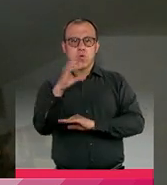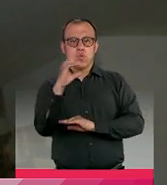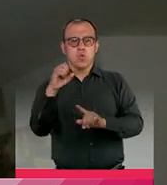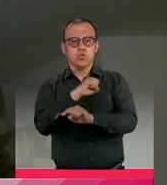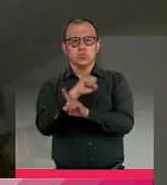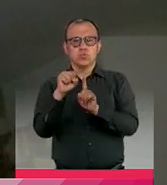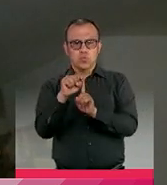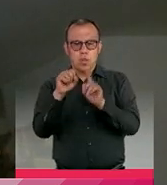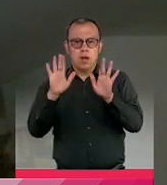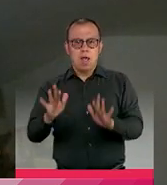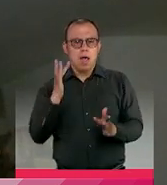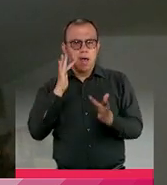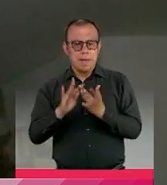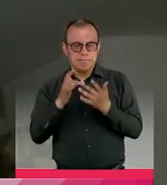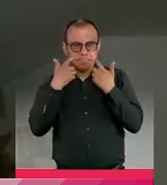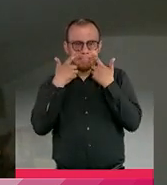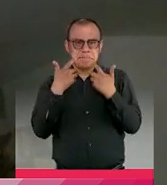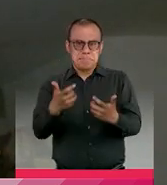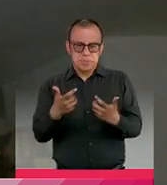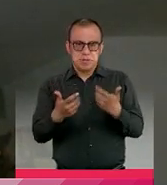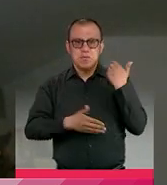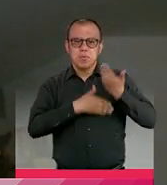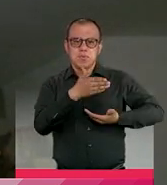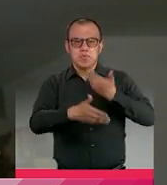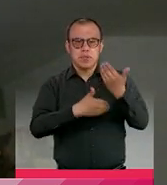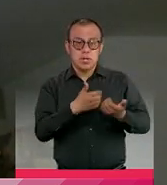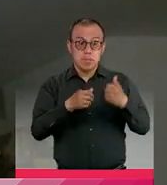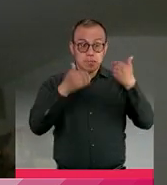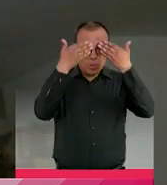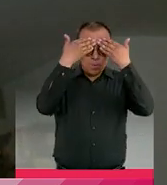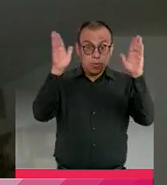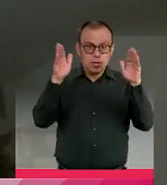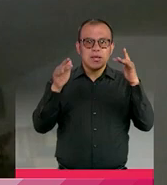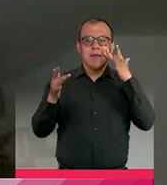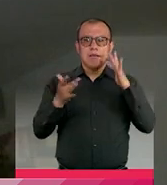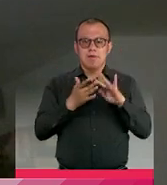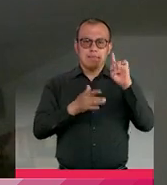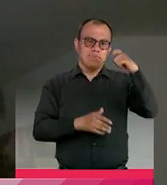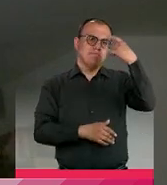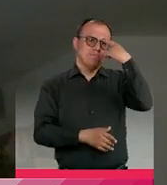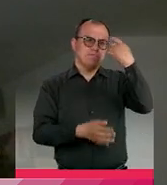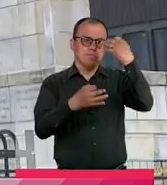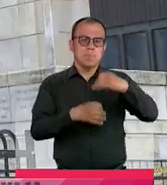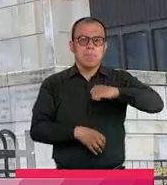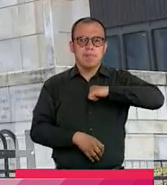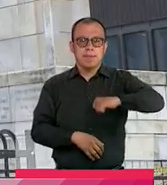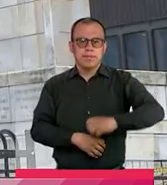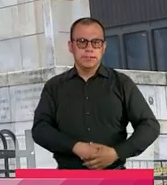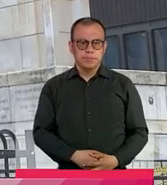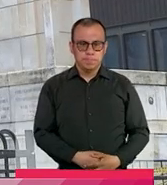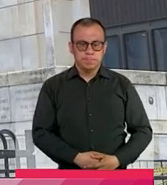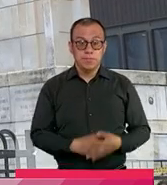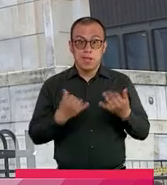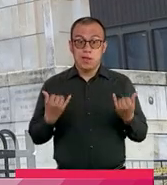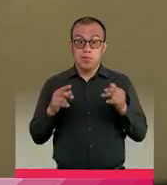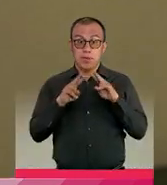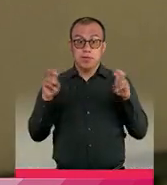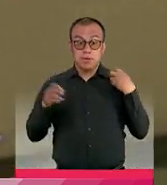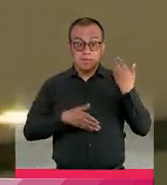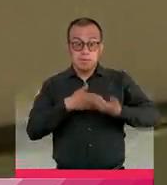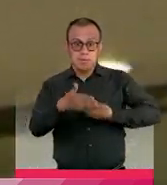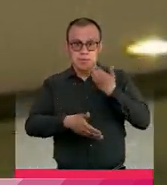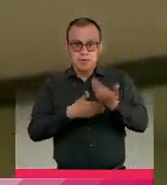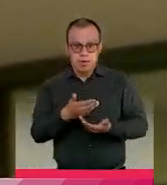y un precedente nefasto desde el punto de vista de la democracia y del estado de derecho finalmente aseguran que así las